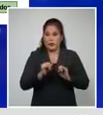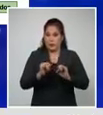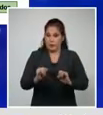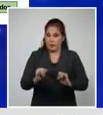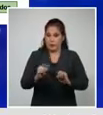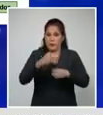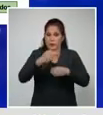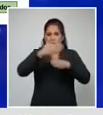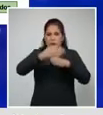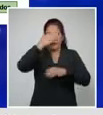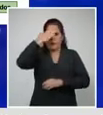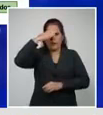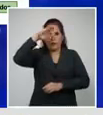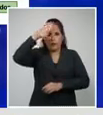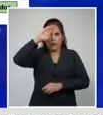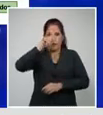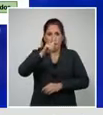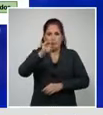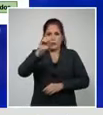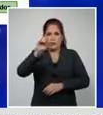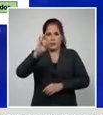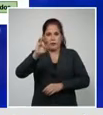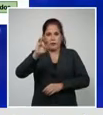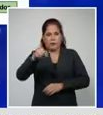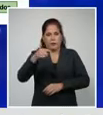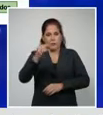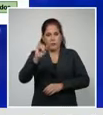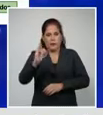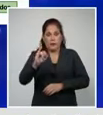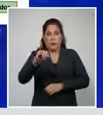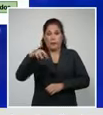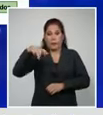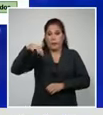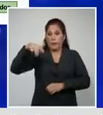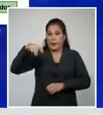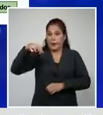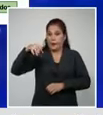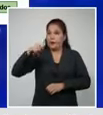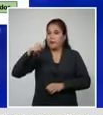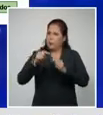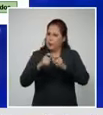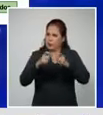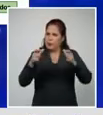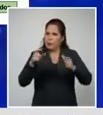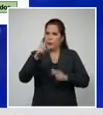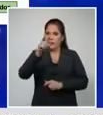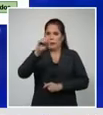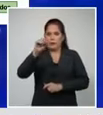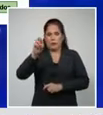Santiago de Cuba 107,6, Pinar de Río la incrementa a 103, Matanzas